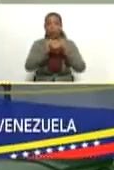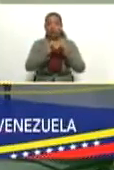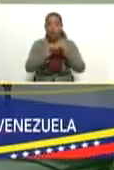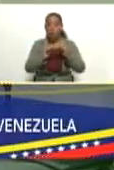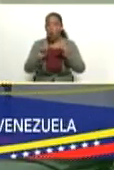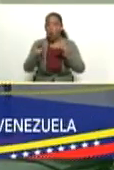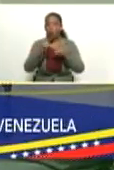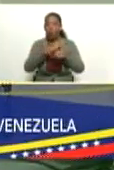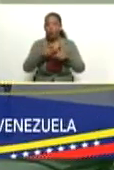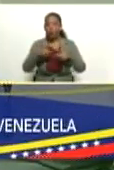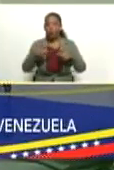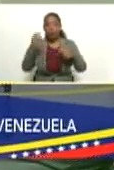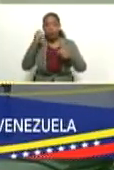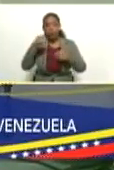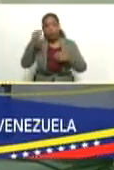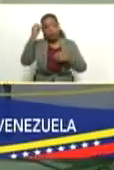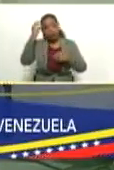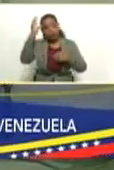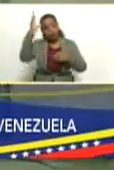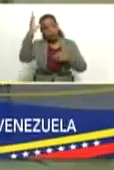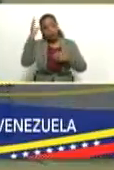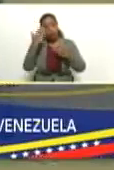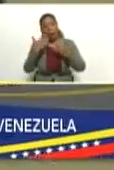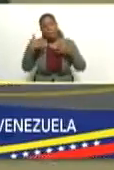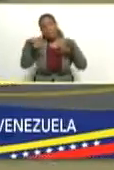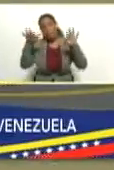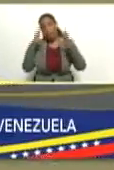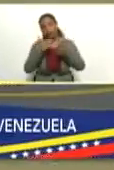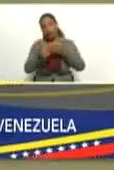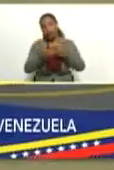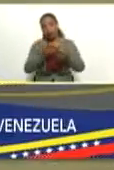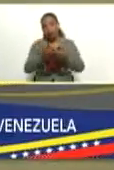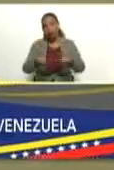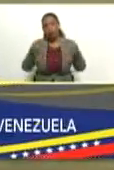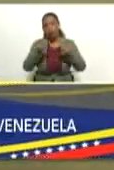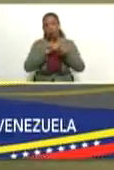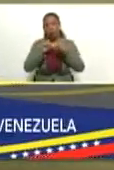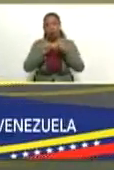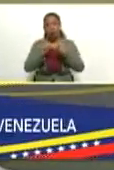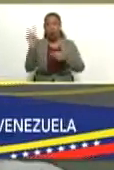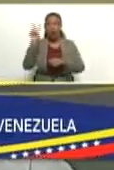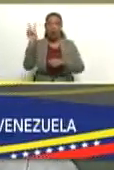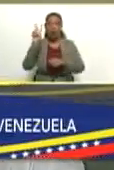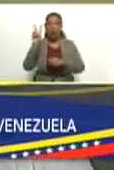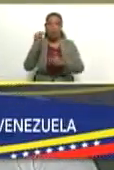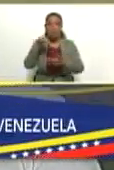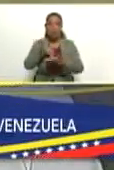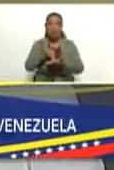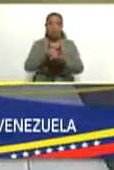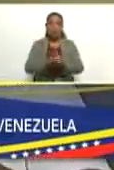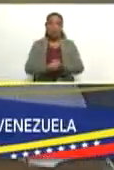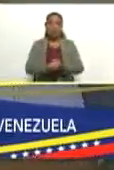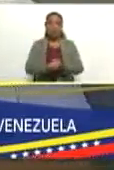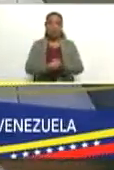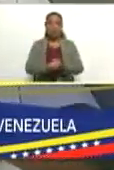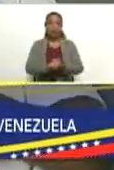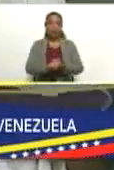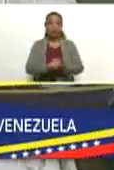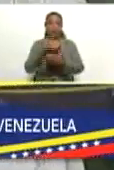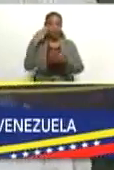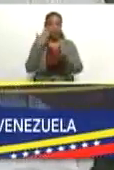las adversidades, de bloqueo, de sanciones, Venezuela sigue de pie. Venezuela lo tiene todo. Cada día demostramos